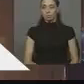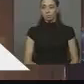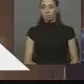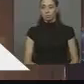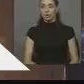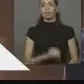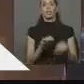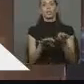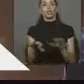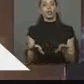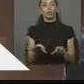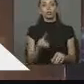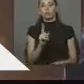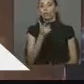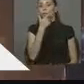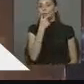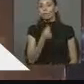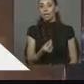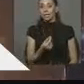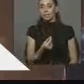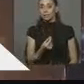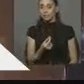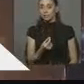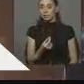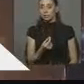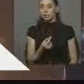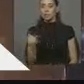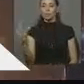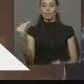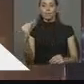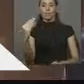Así que las cosas no eran tan sencillas.